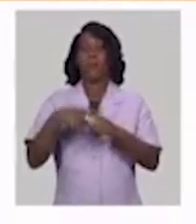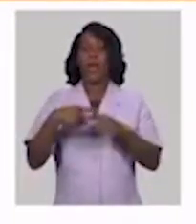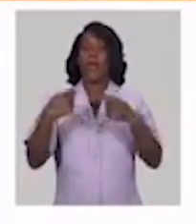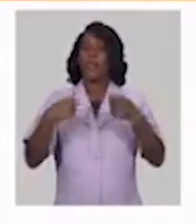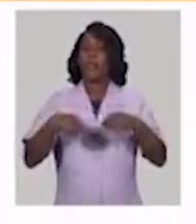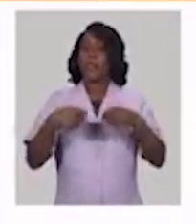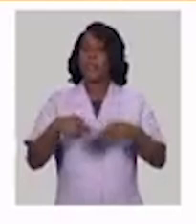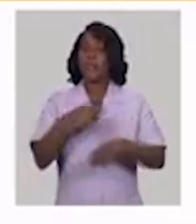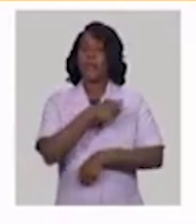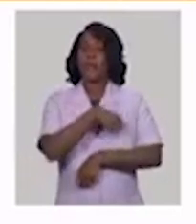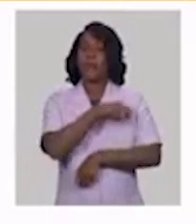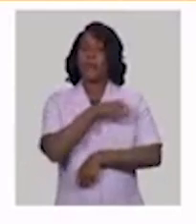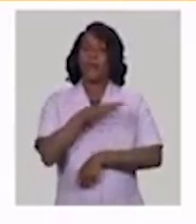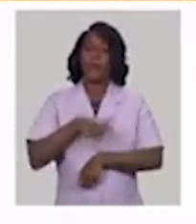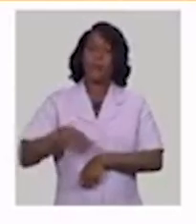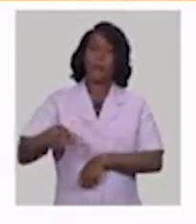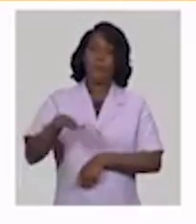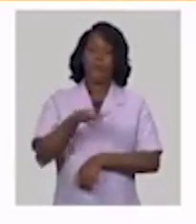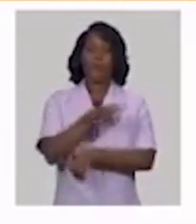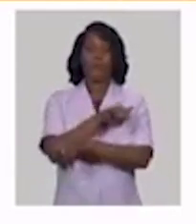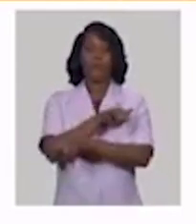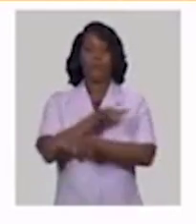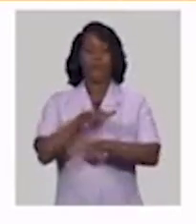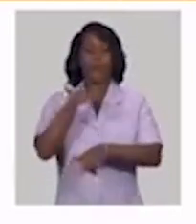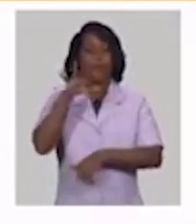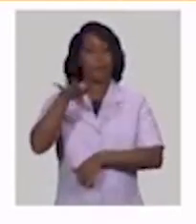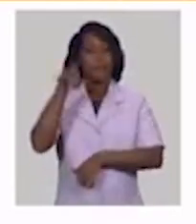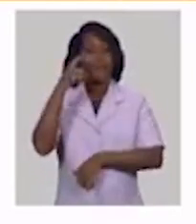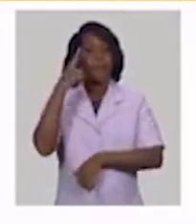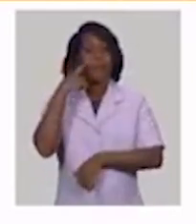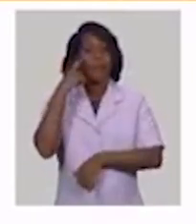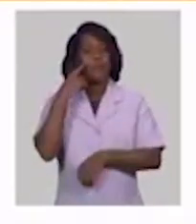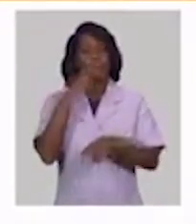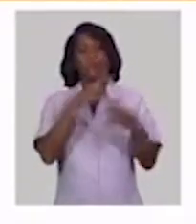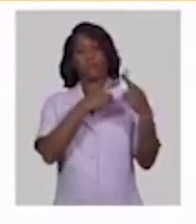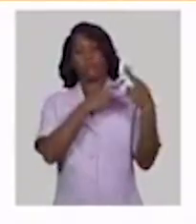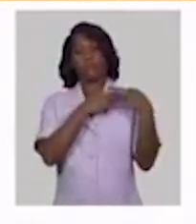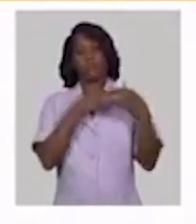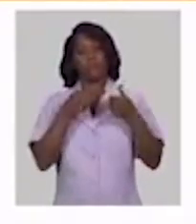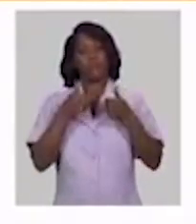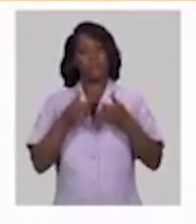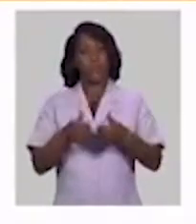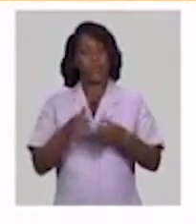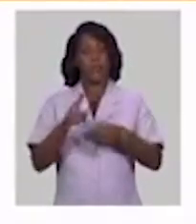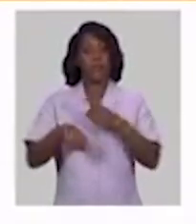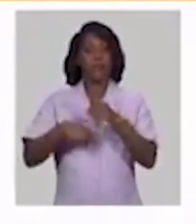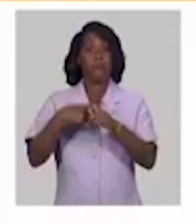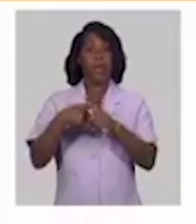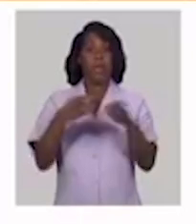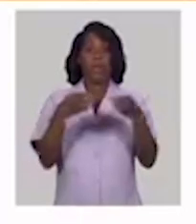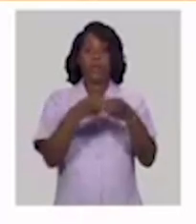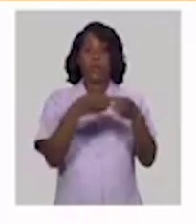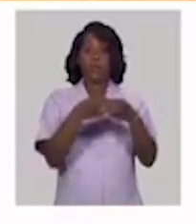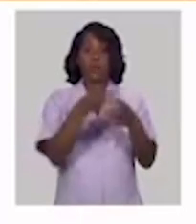mucho en la mesa redonda, y el grupo temporal también lo ha reconocido, como así nuestro presidente del Consejo de